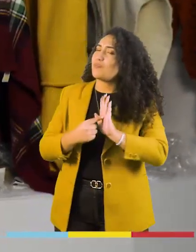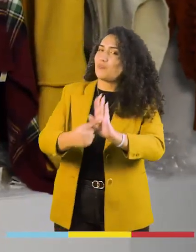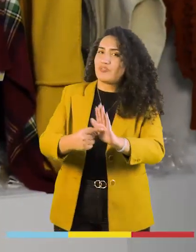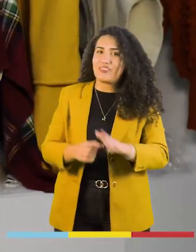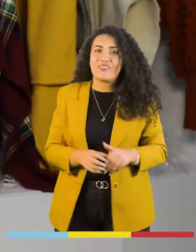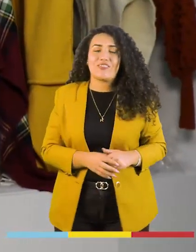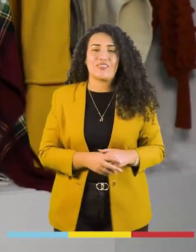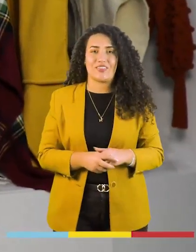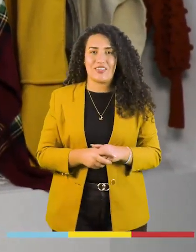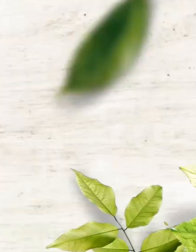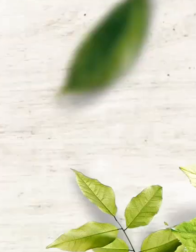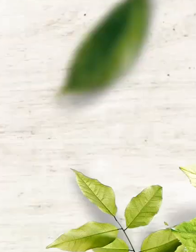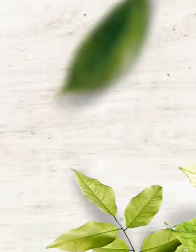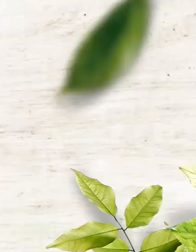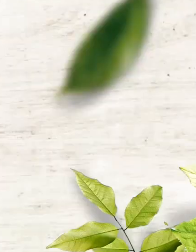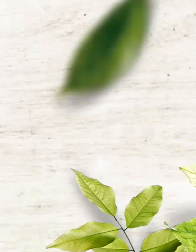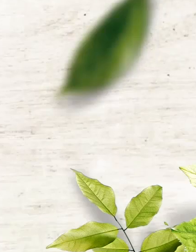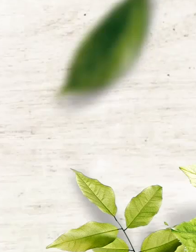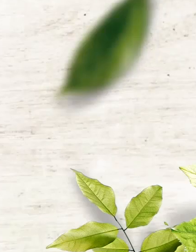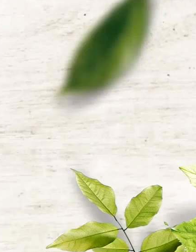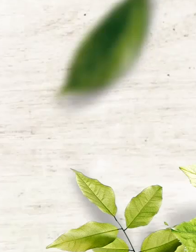navideño.